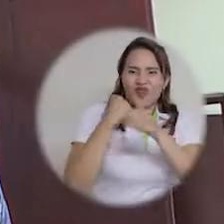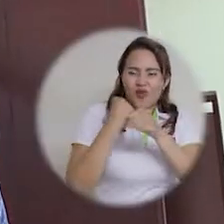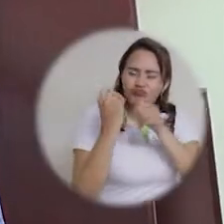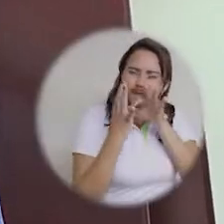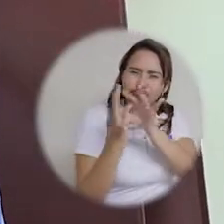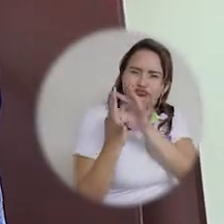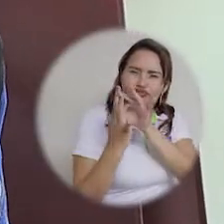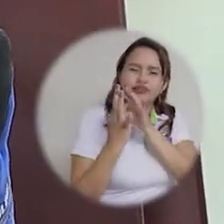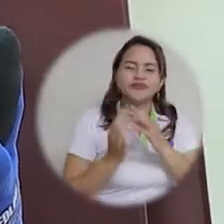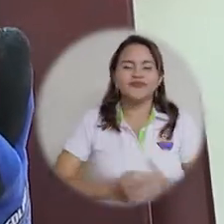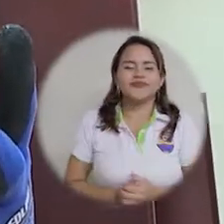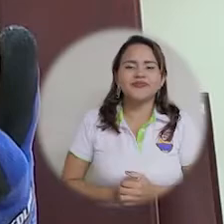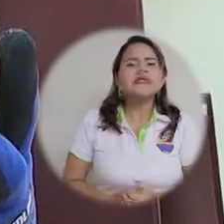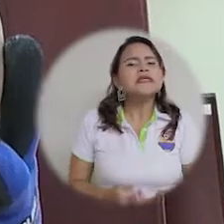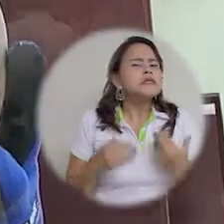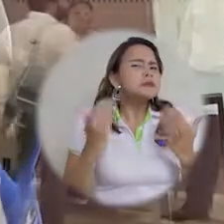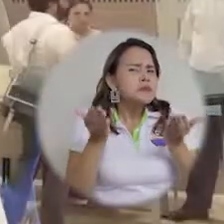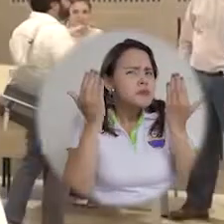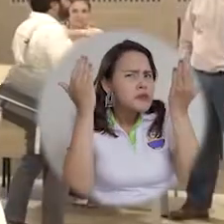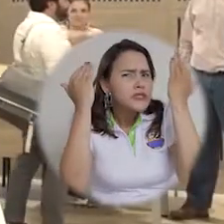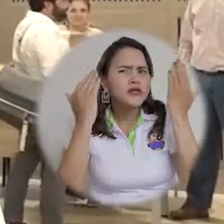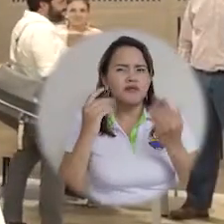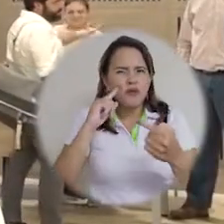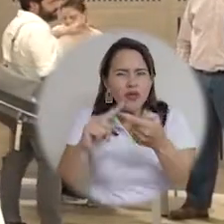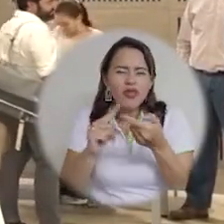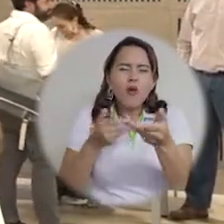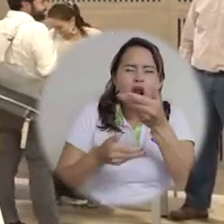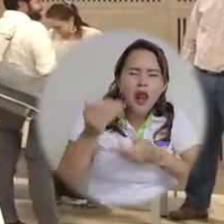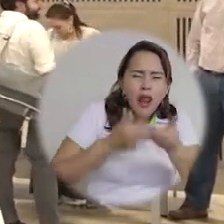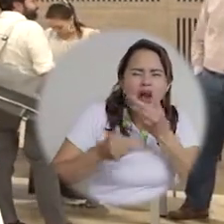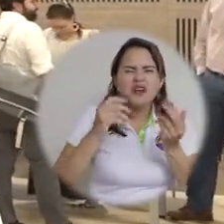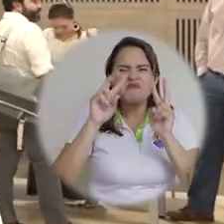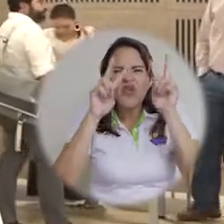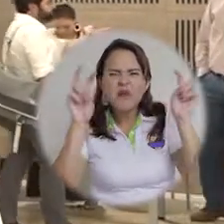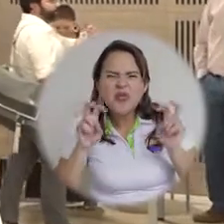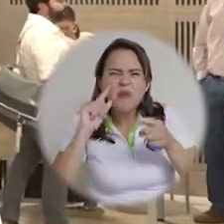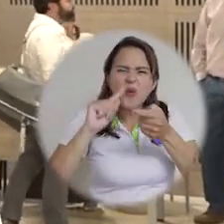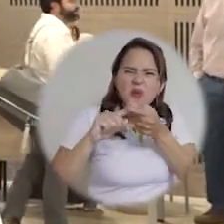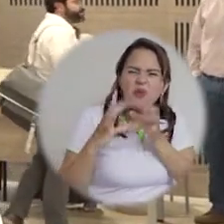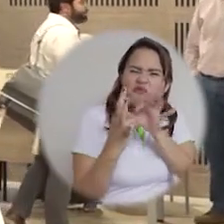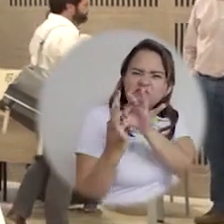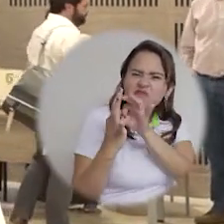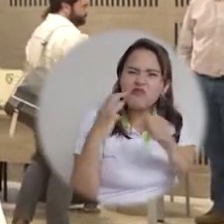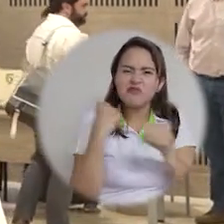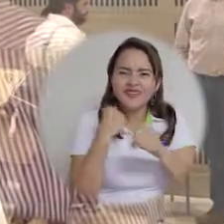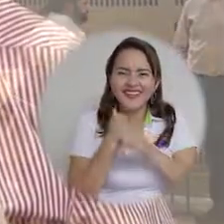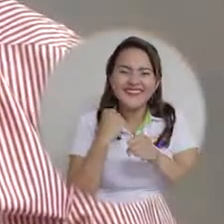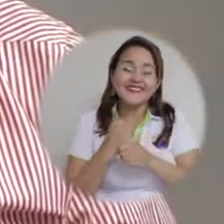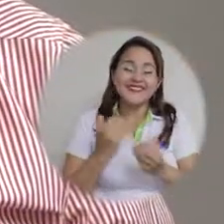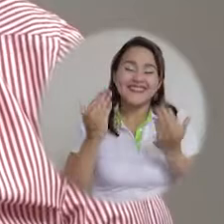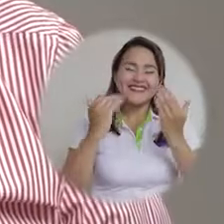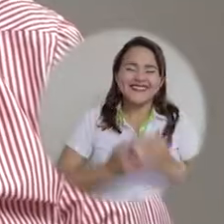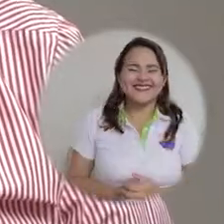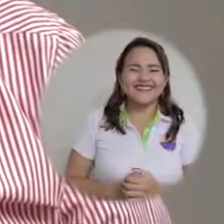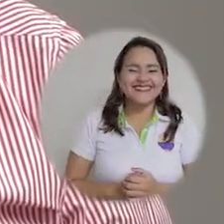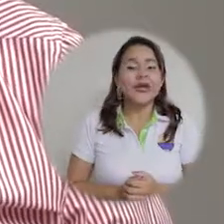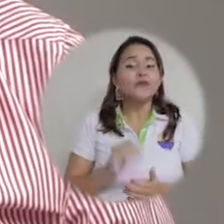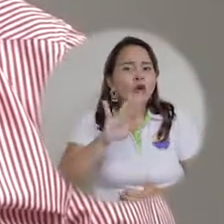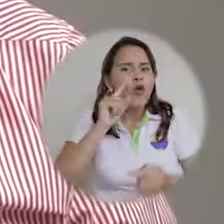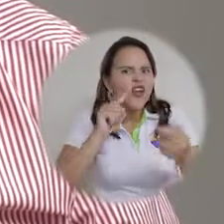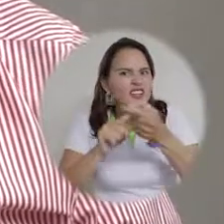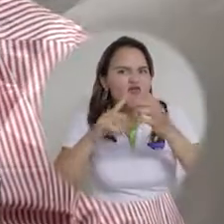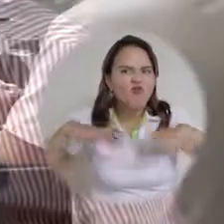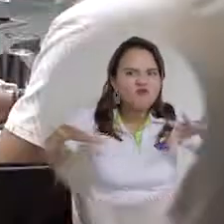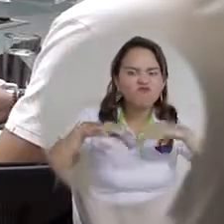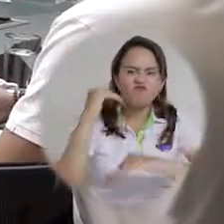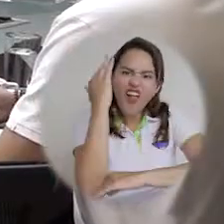esos temas conjuntamente. Entonces fue una revisión amplia de los temas que podríamos llegar a trabajar entre las dos instituciones en el marco de ese convenio. Estos